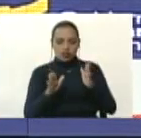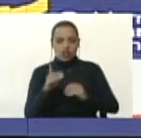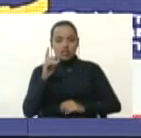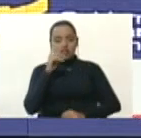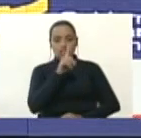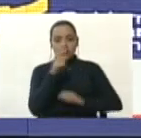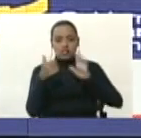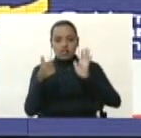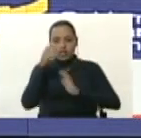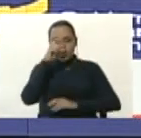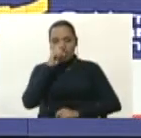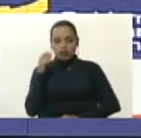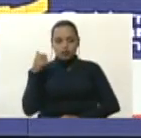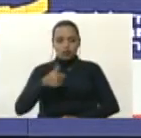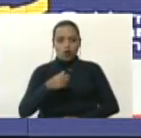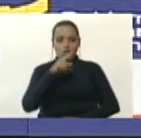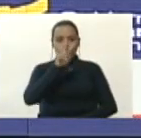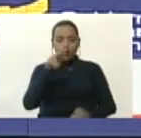16 años son